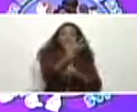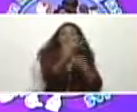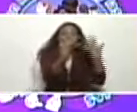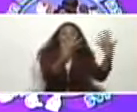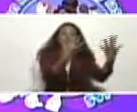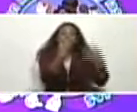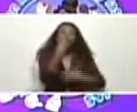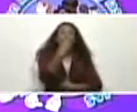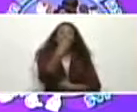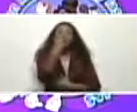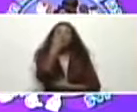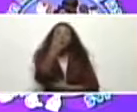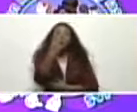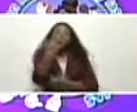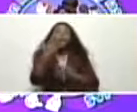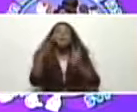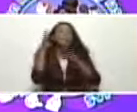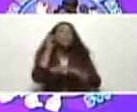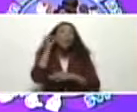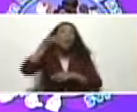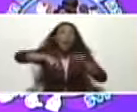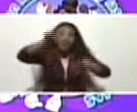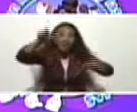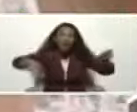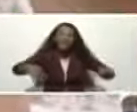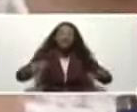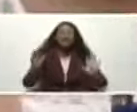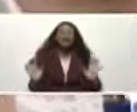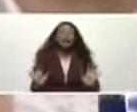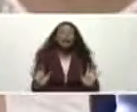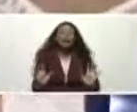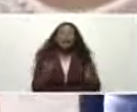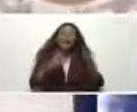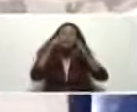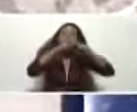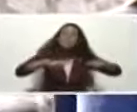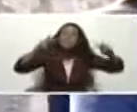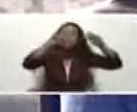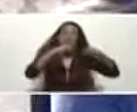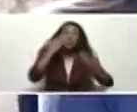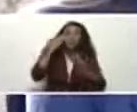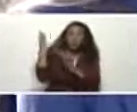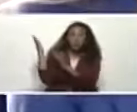821 mujeres directamente vinculadas a estas investigaciones.